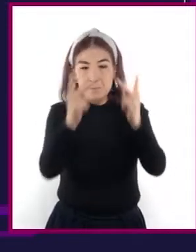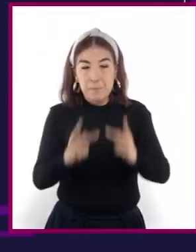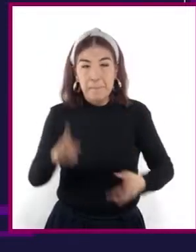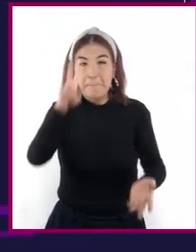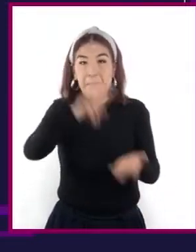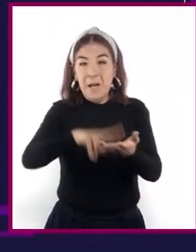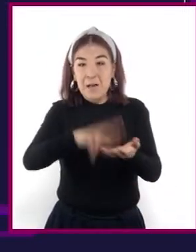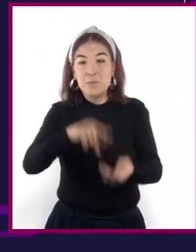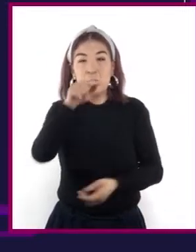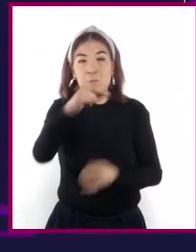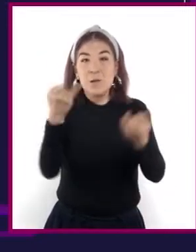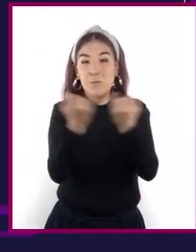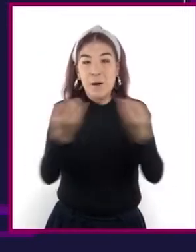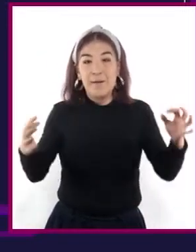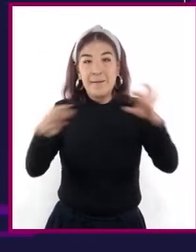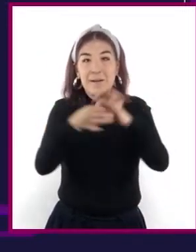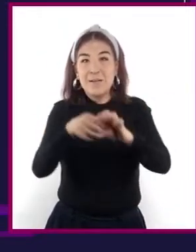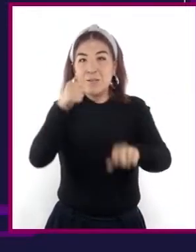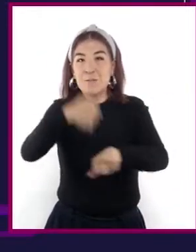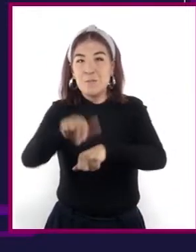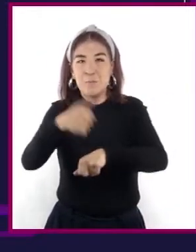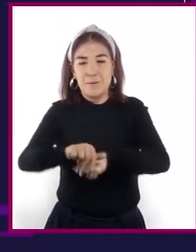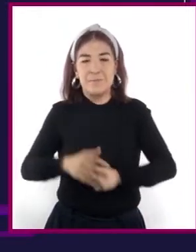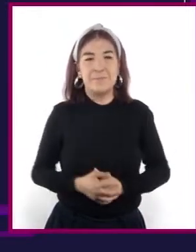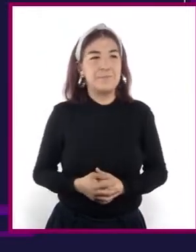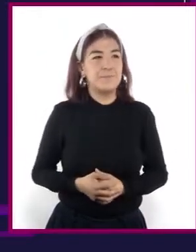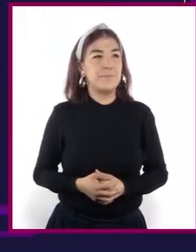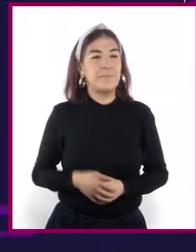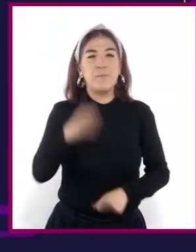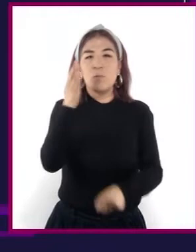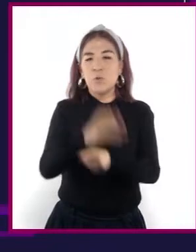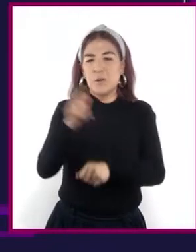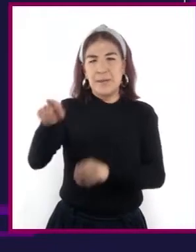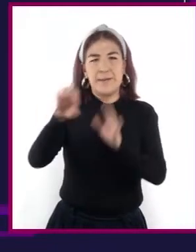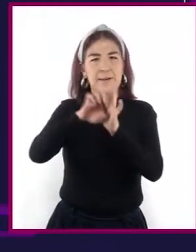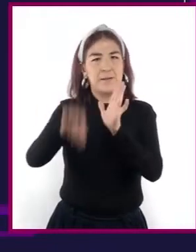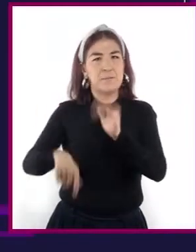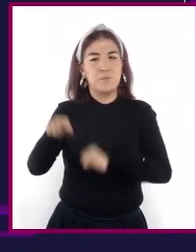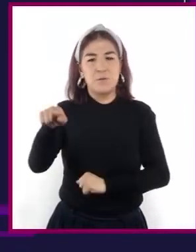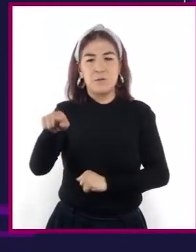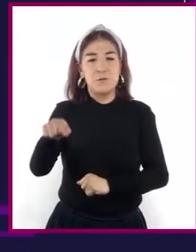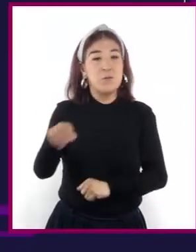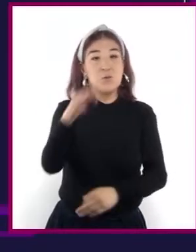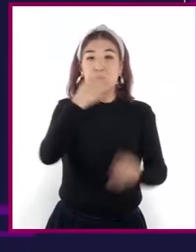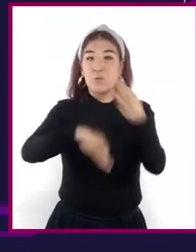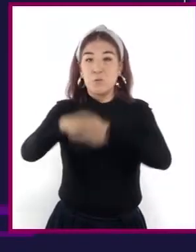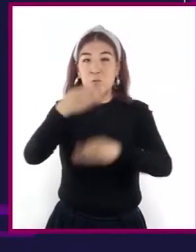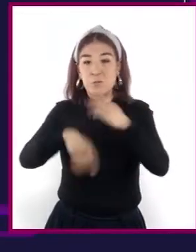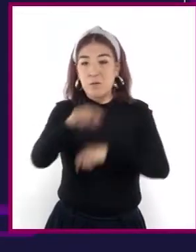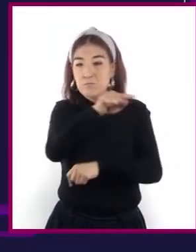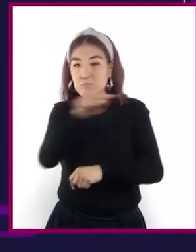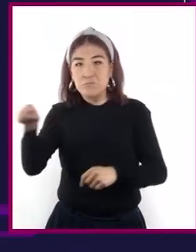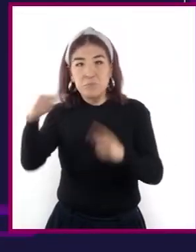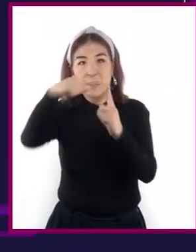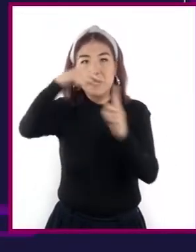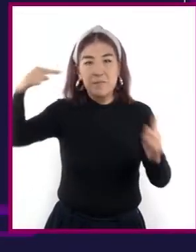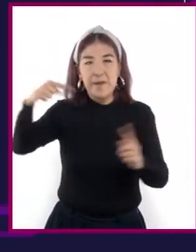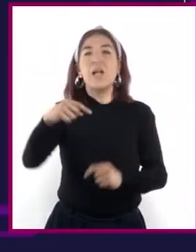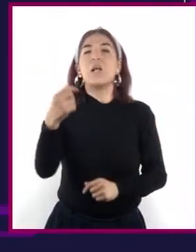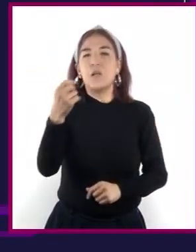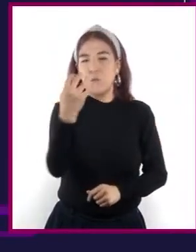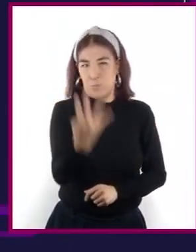valores correspondientes entre ambas magnitudes. En este caso, todas las divisiones tienen cociente igual a